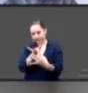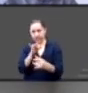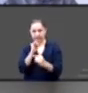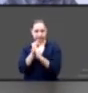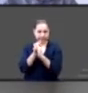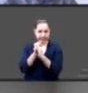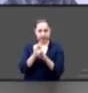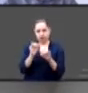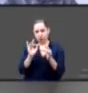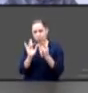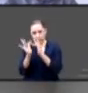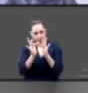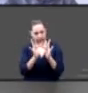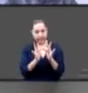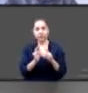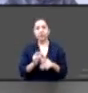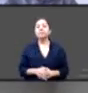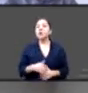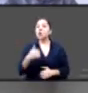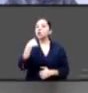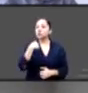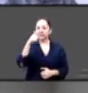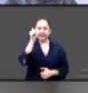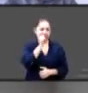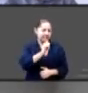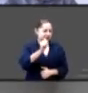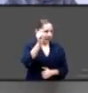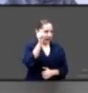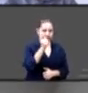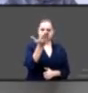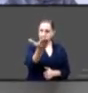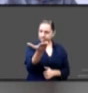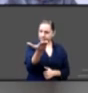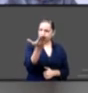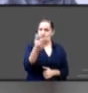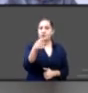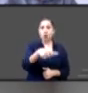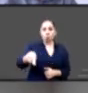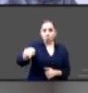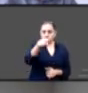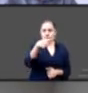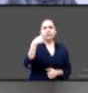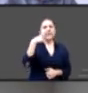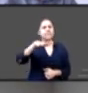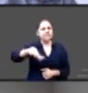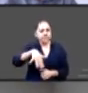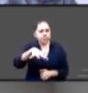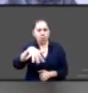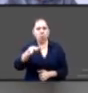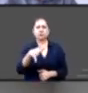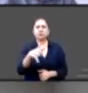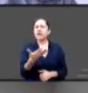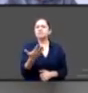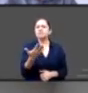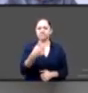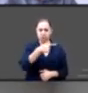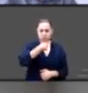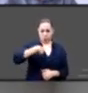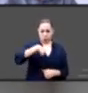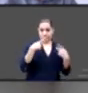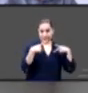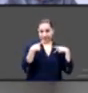les invito aquí siempre a que, por favor, busquen, leen y utilicen como una biblia para todos los que trabajamos en niñez y